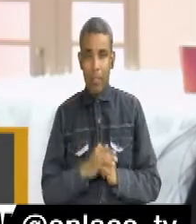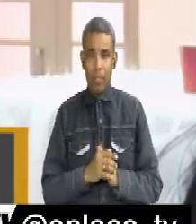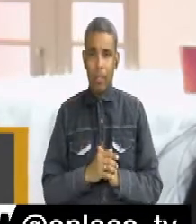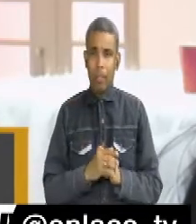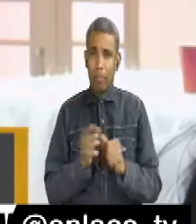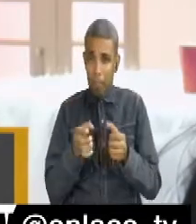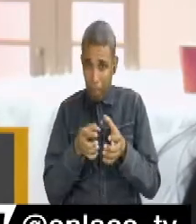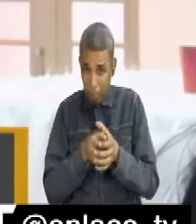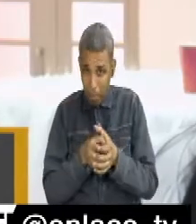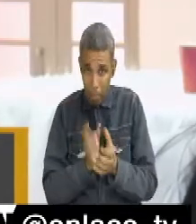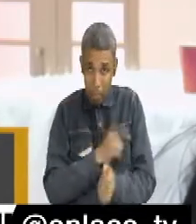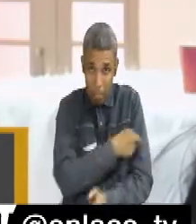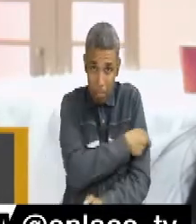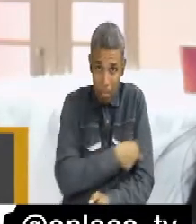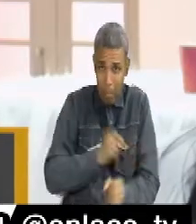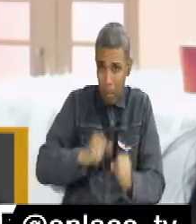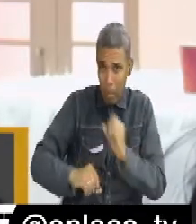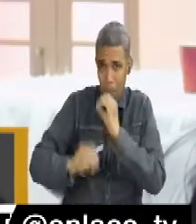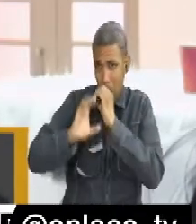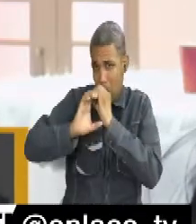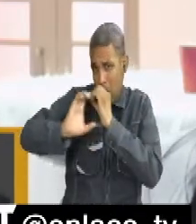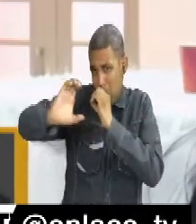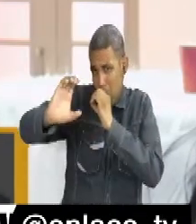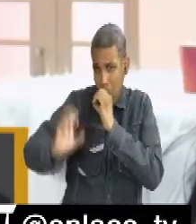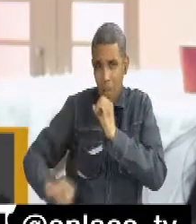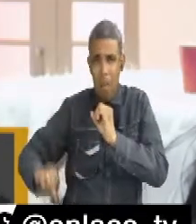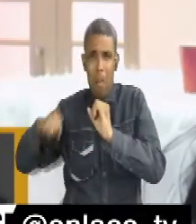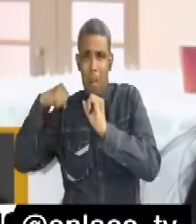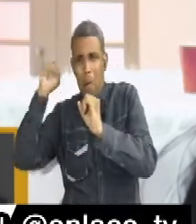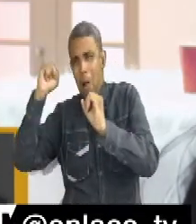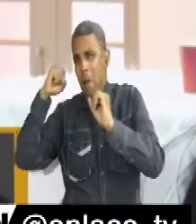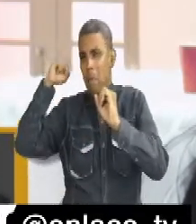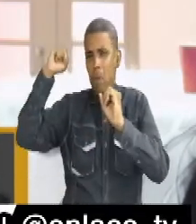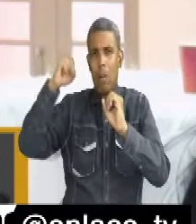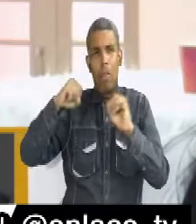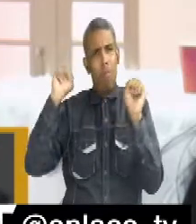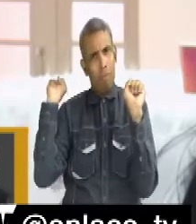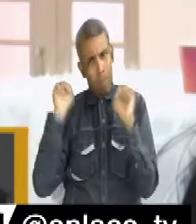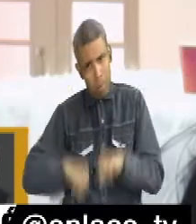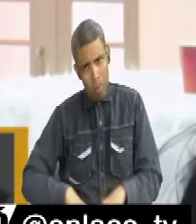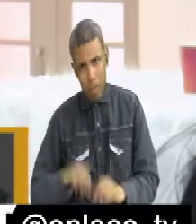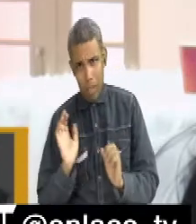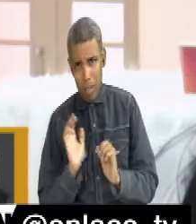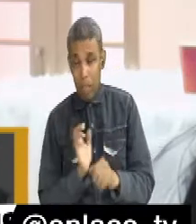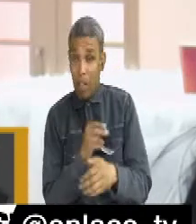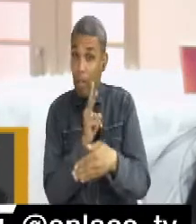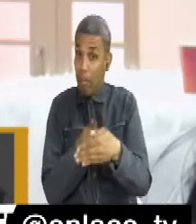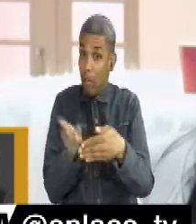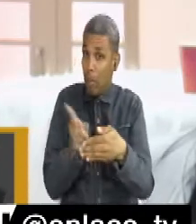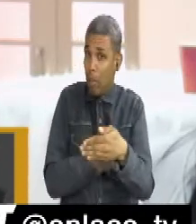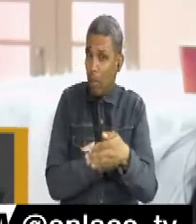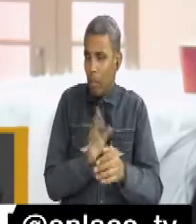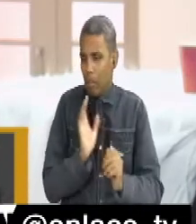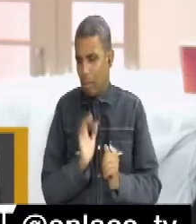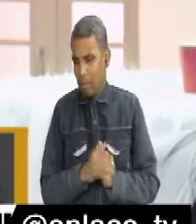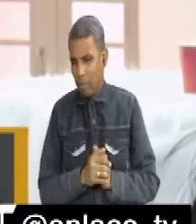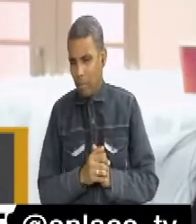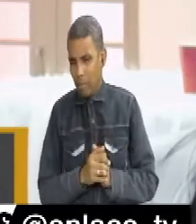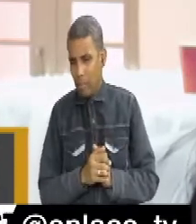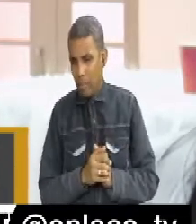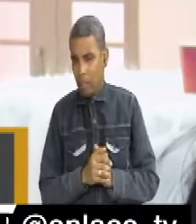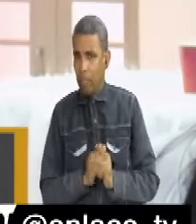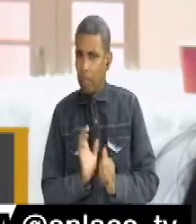hacer perifoneo vía vehículos o vía diferentes medios está prohibido y hemos llamado la atención como